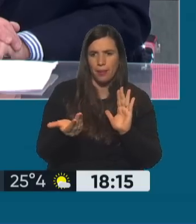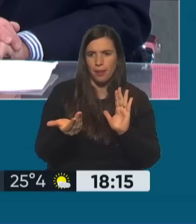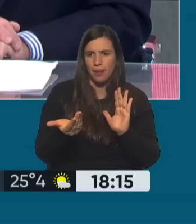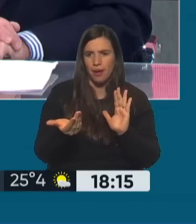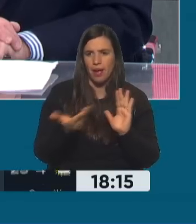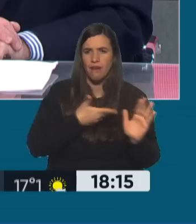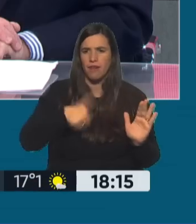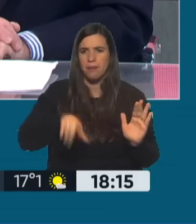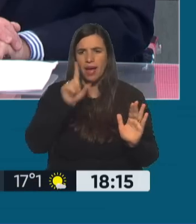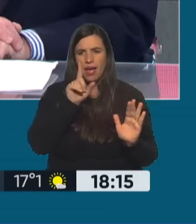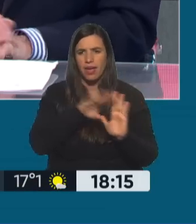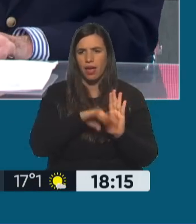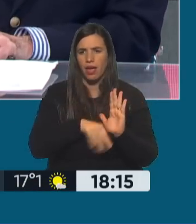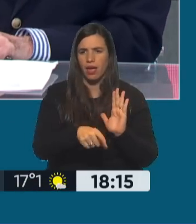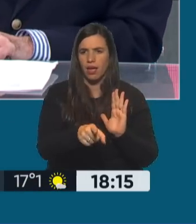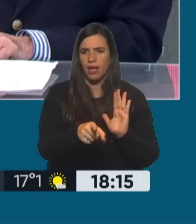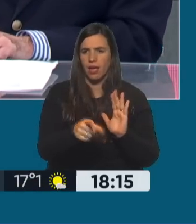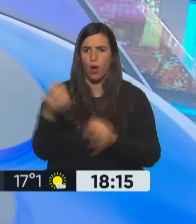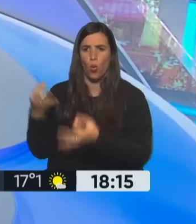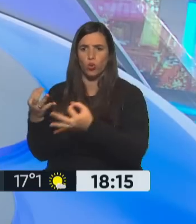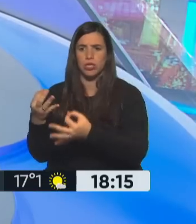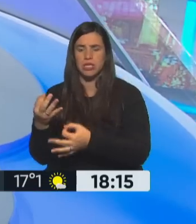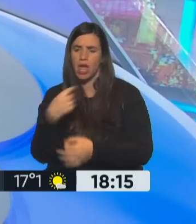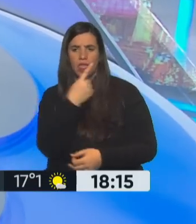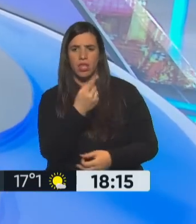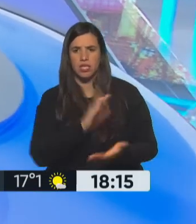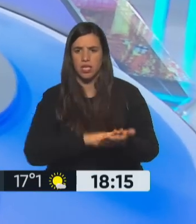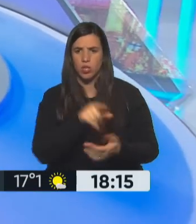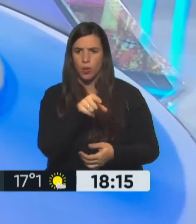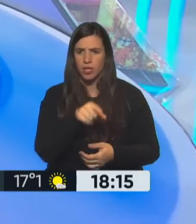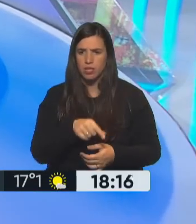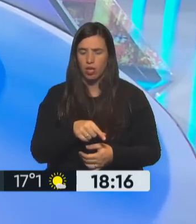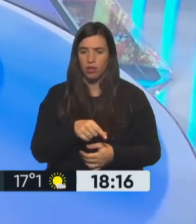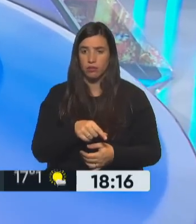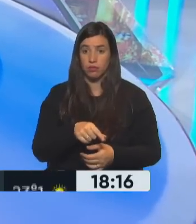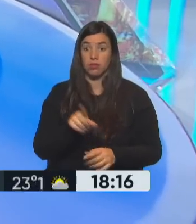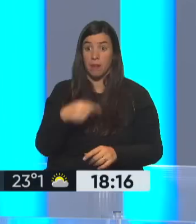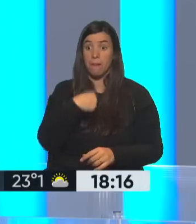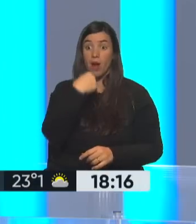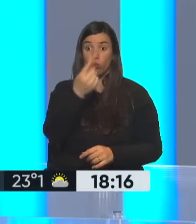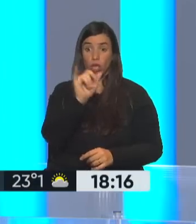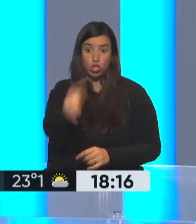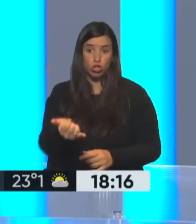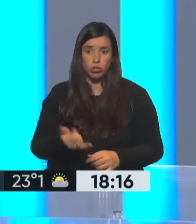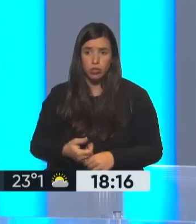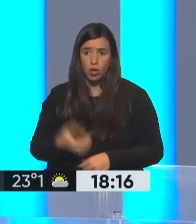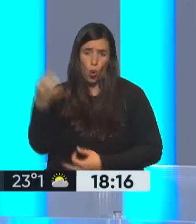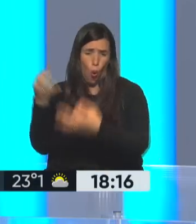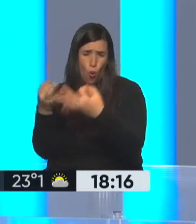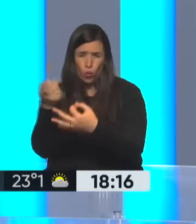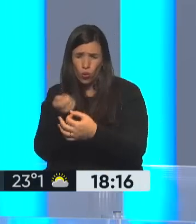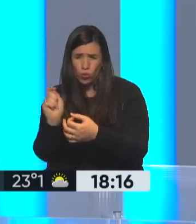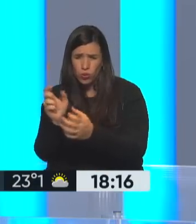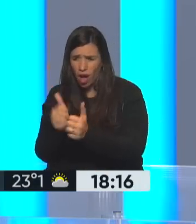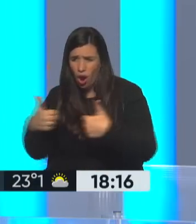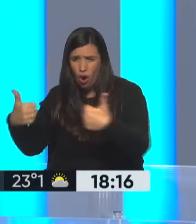salir la Corte a pronunciarse en contra Si de lo eso? tuyo es una pregunta, mi respuesta es sí. Sí lo va a hacer. Lo va a hacer. Lo va a hacer porque la Corte Suprema